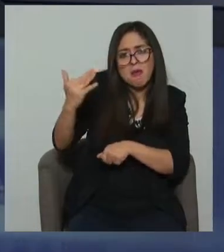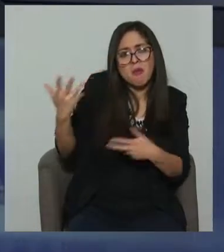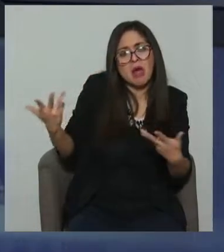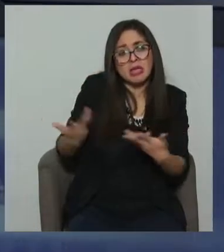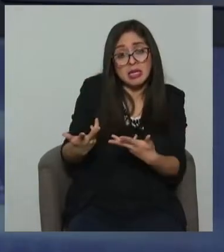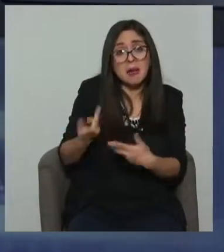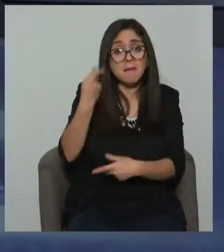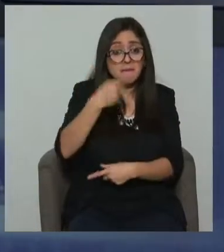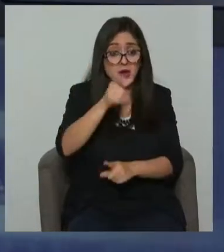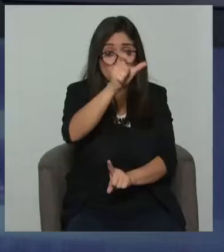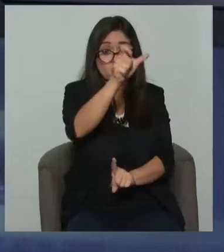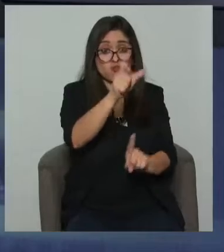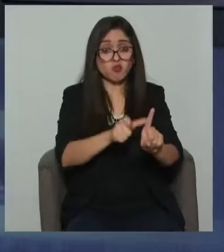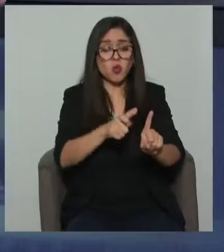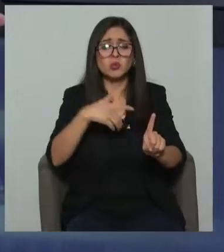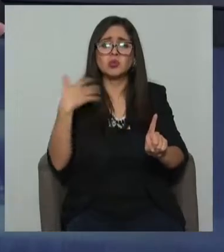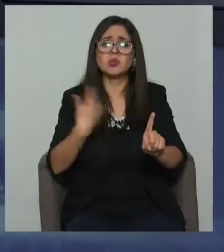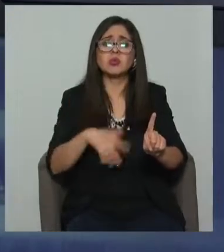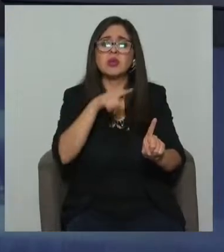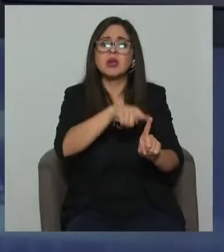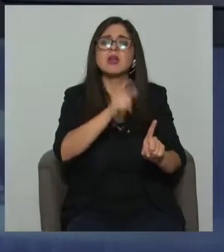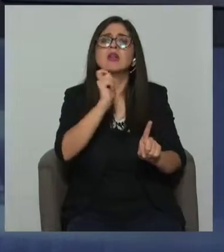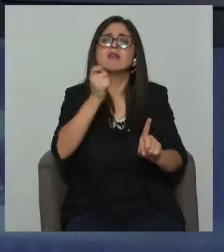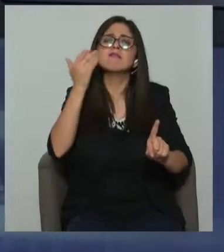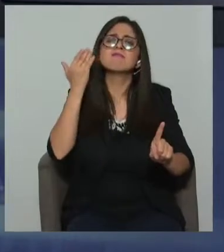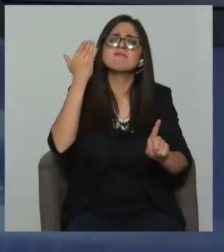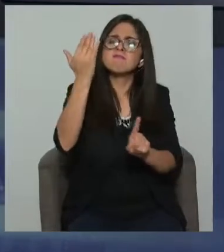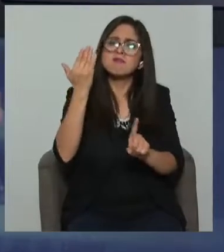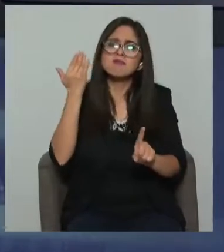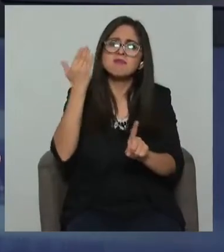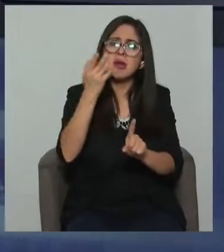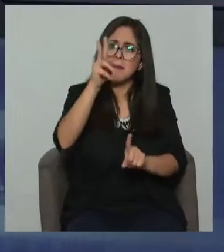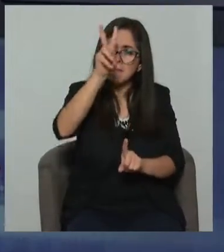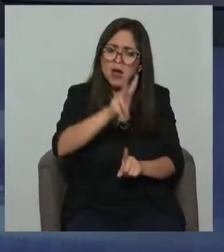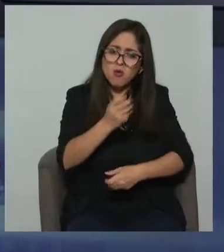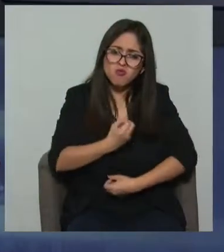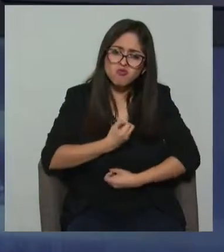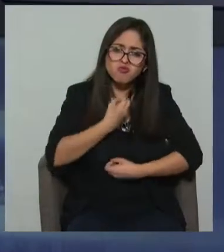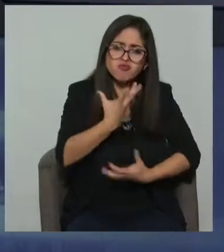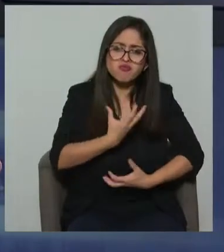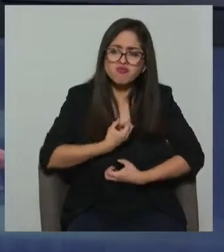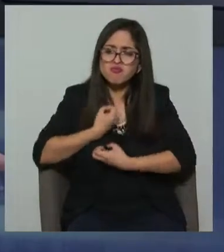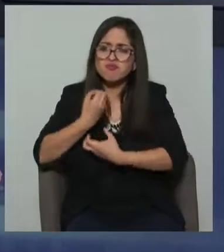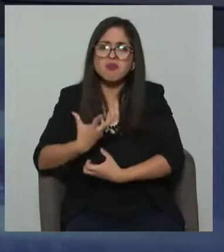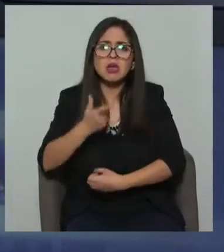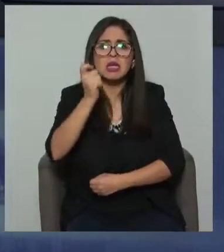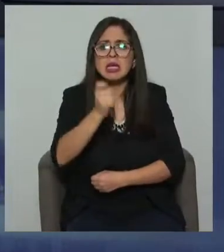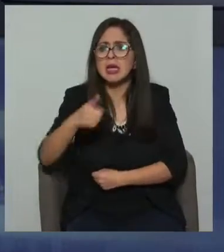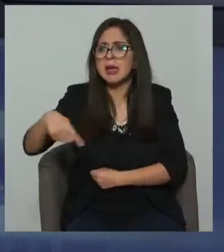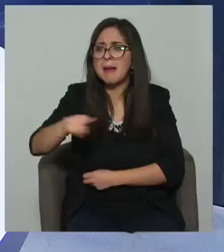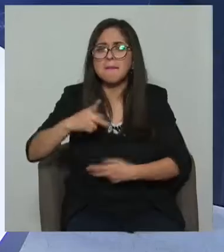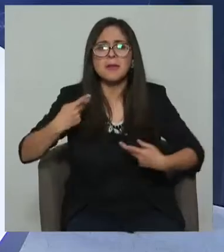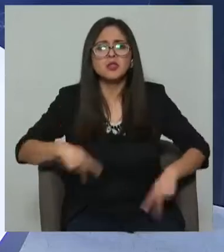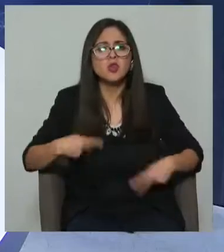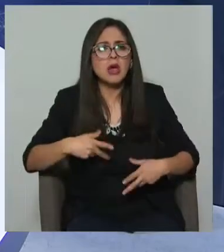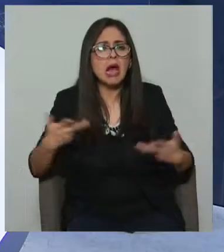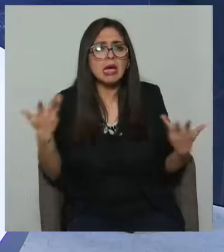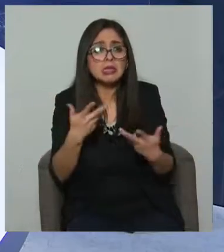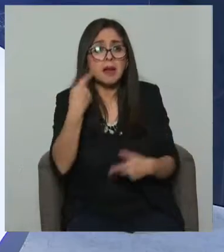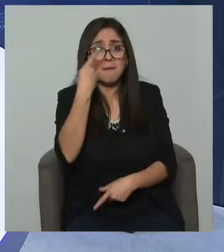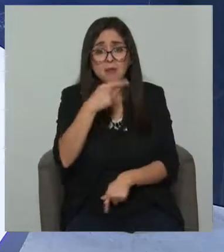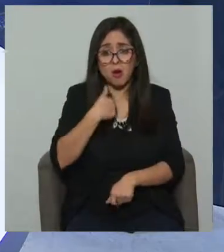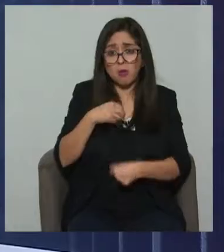un personaje que alza la voz y que dice lo que realmente piensa la gente sin pudor alguno. Oye, y Palillo, que